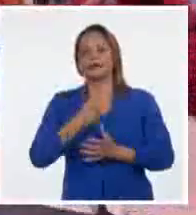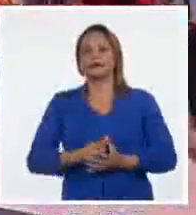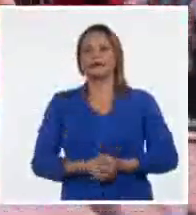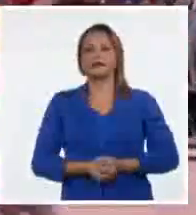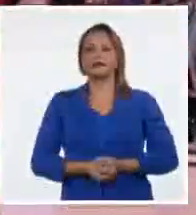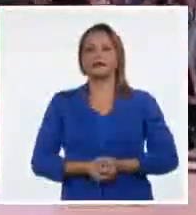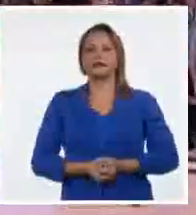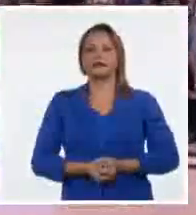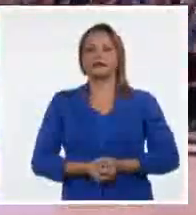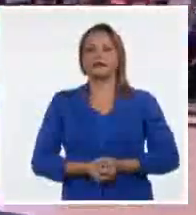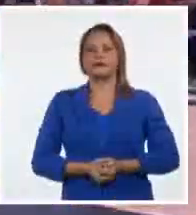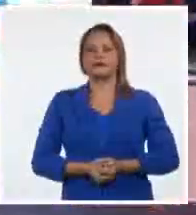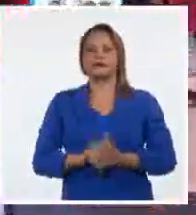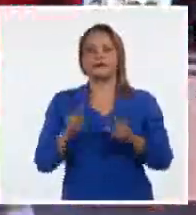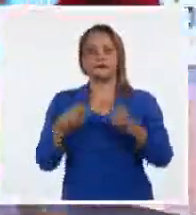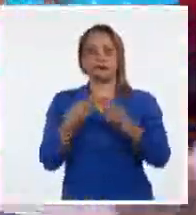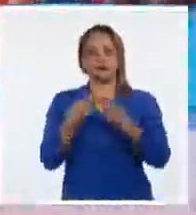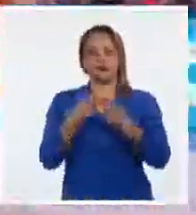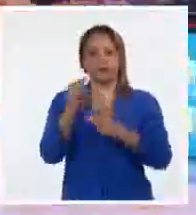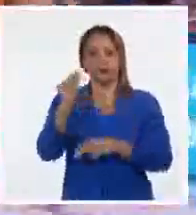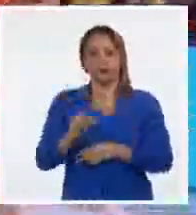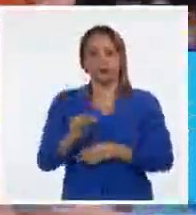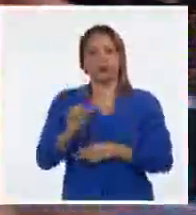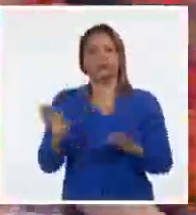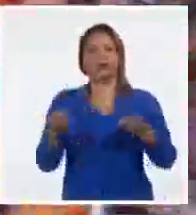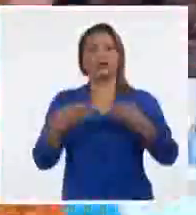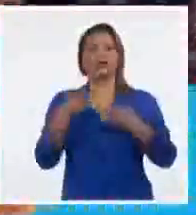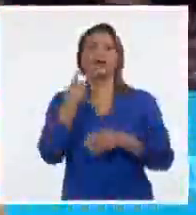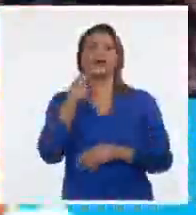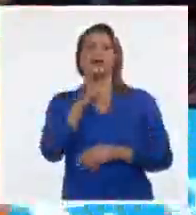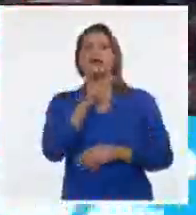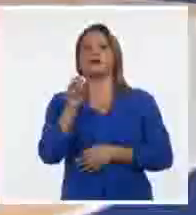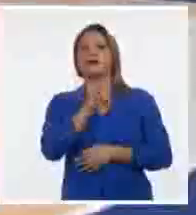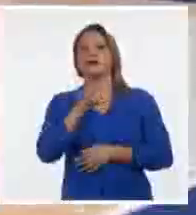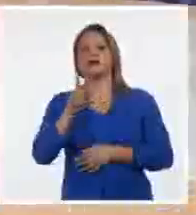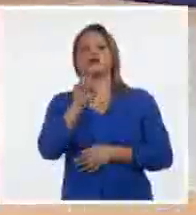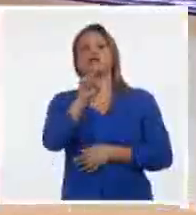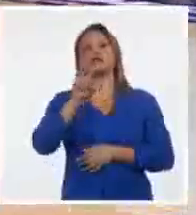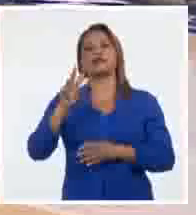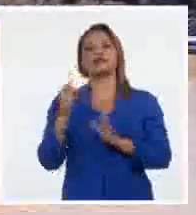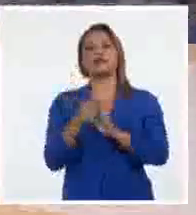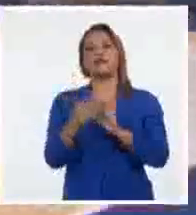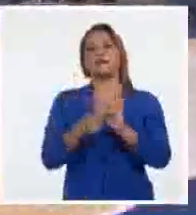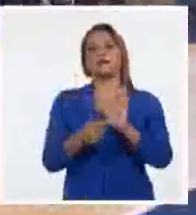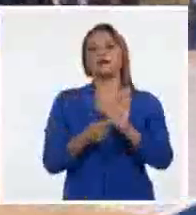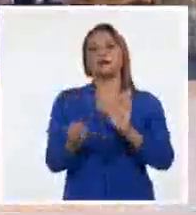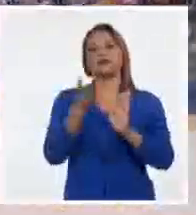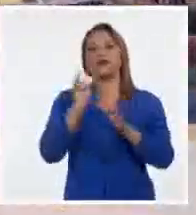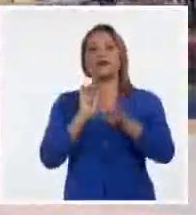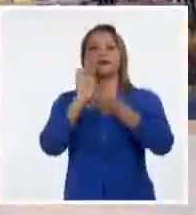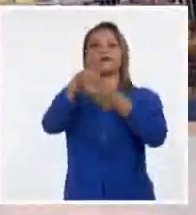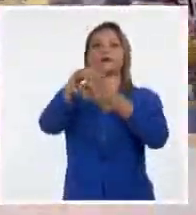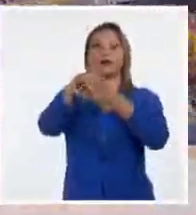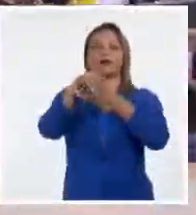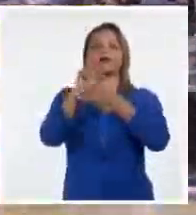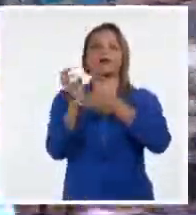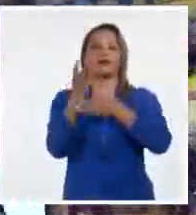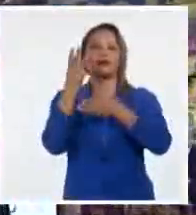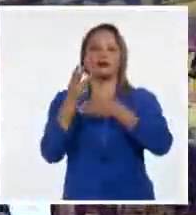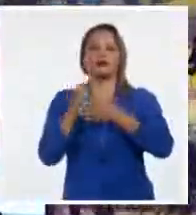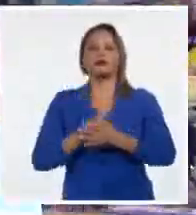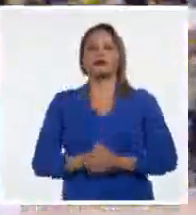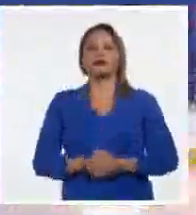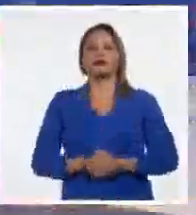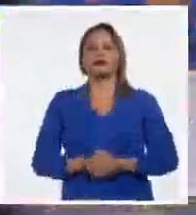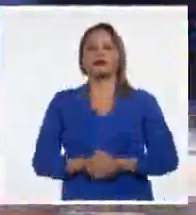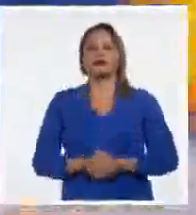asistencias. El jugador cubano cerró su año 2022 alcanzando los 13 puntos y 3 rebotes con 15 de valoración en la derrota del Valencia